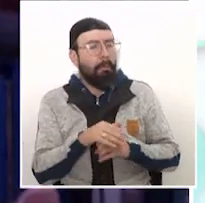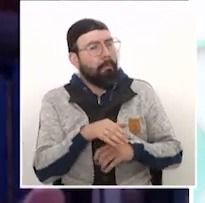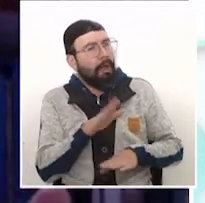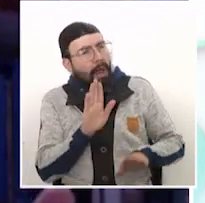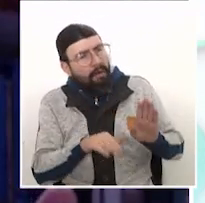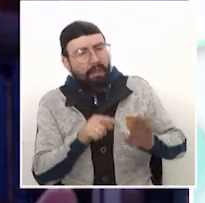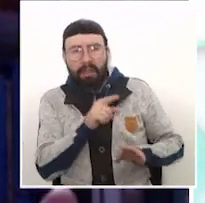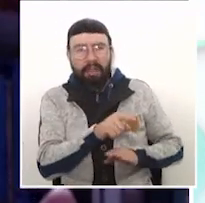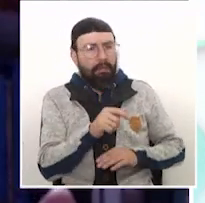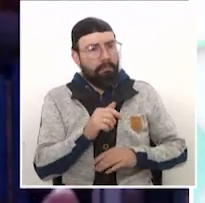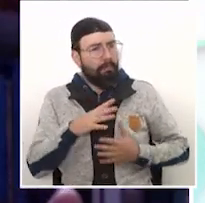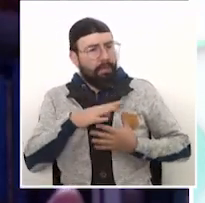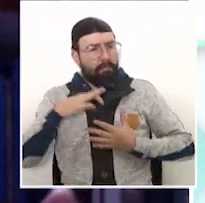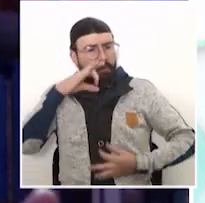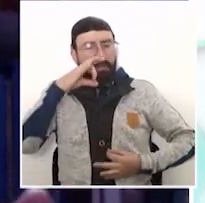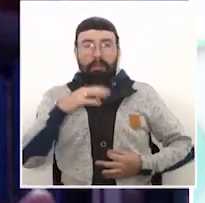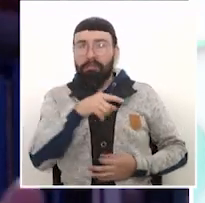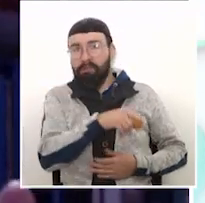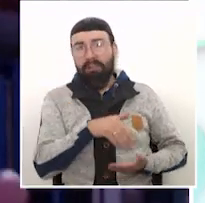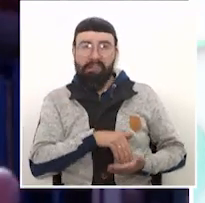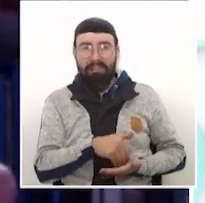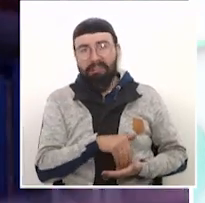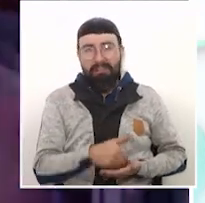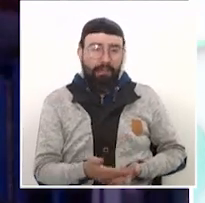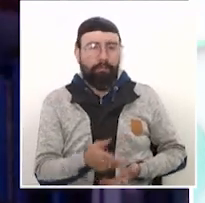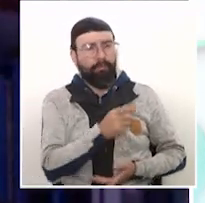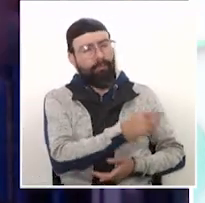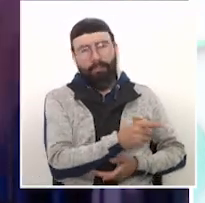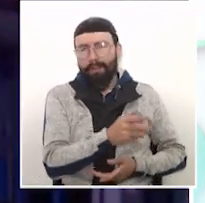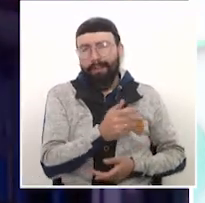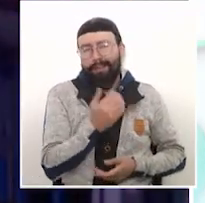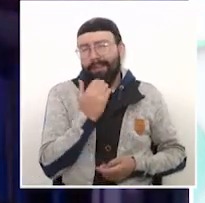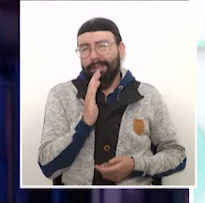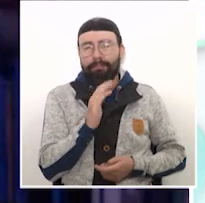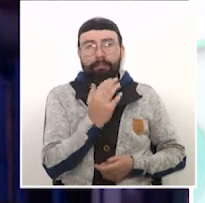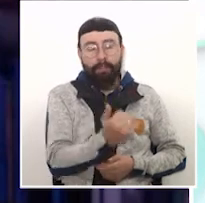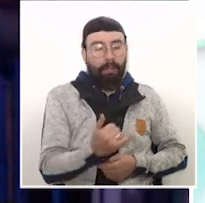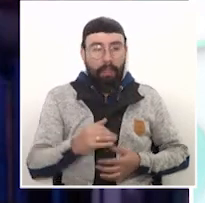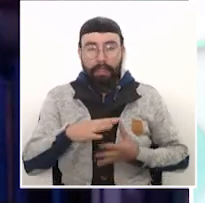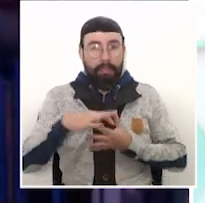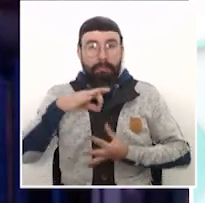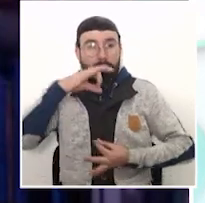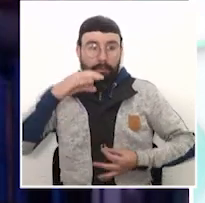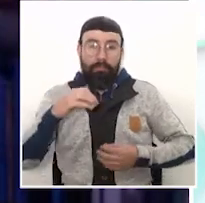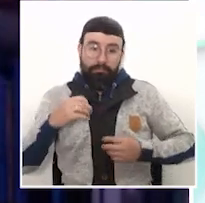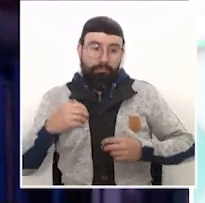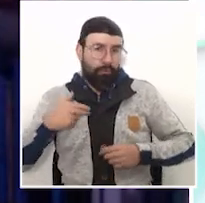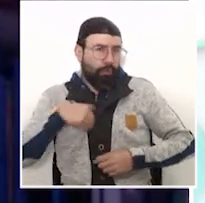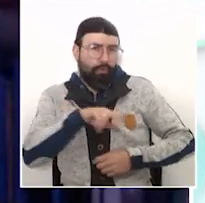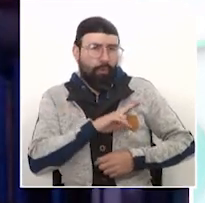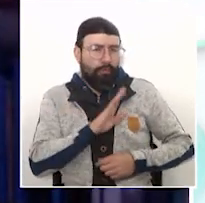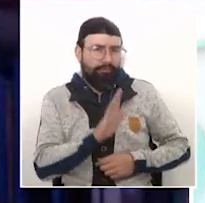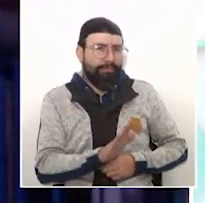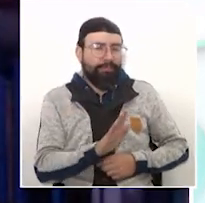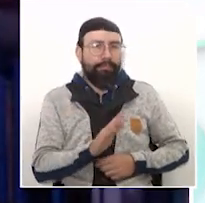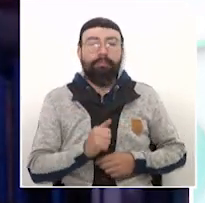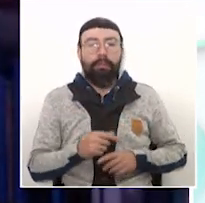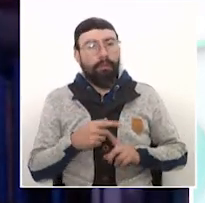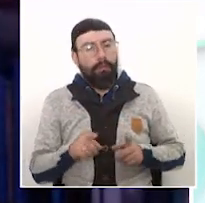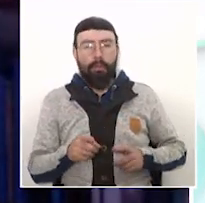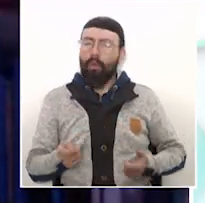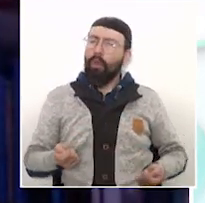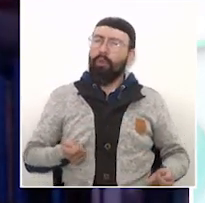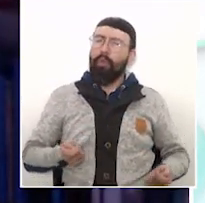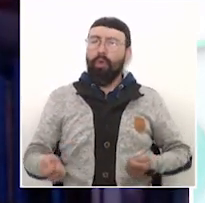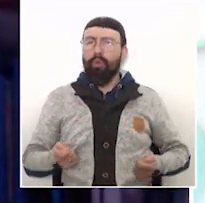con eso está totalmente raquítico, desnutrido, por poner una metáfora, aunque el espíritu es divino, en Dios, en nosotros. Luego esa mente controladita,